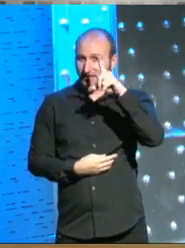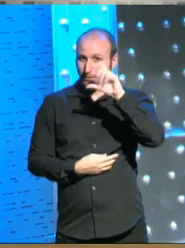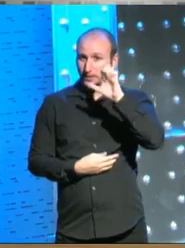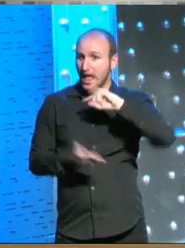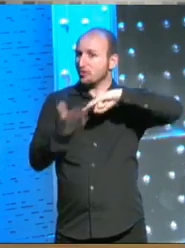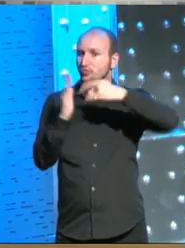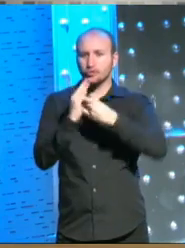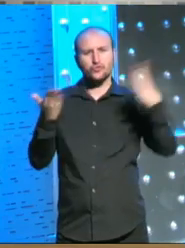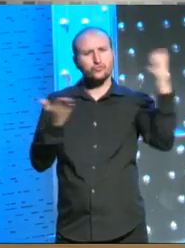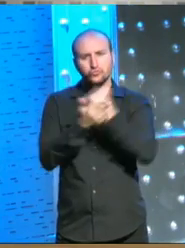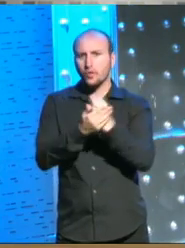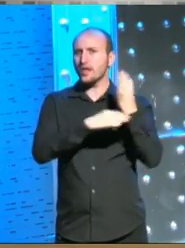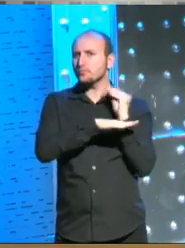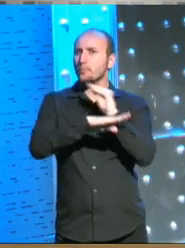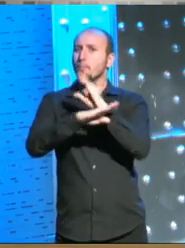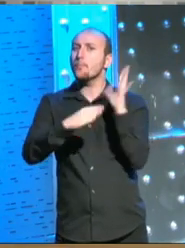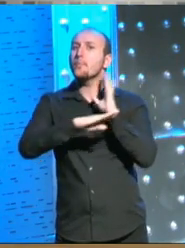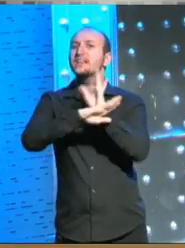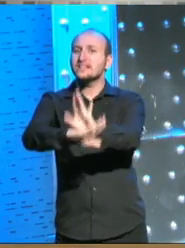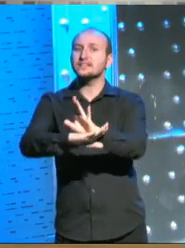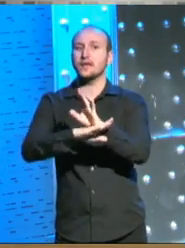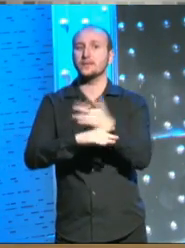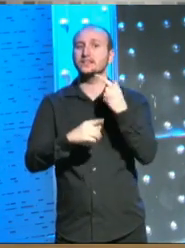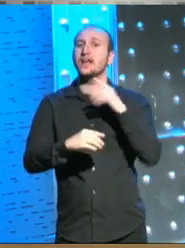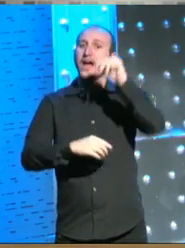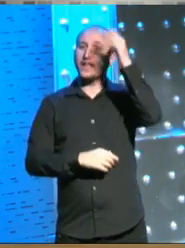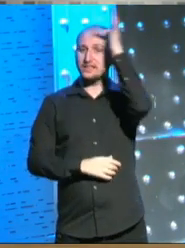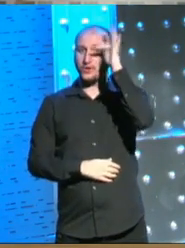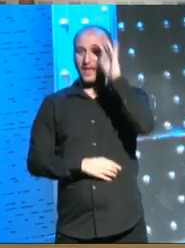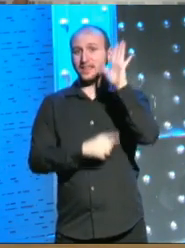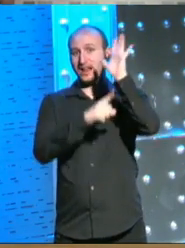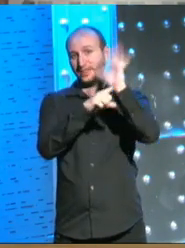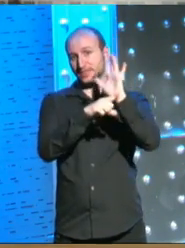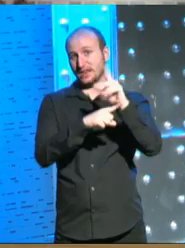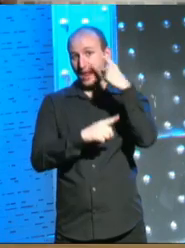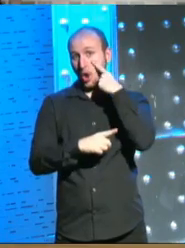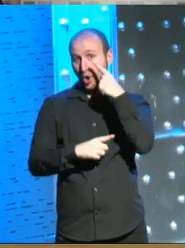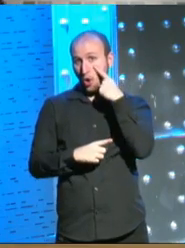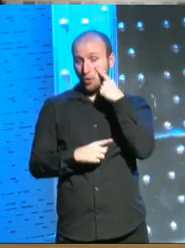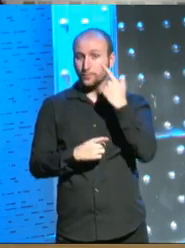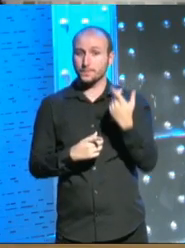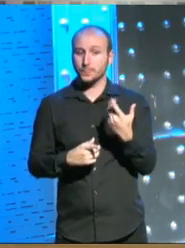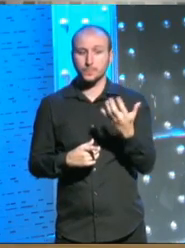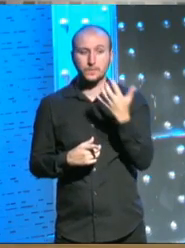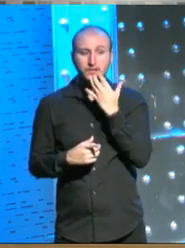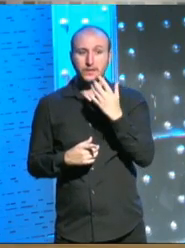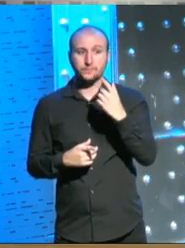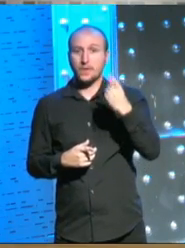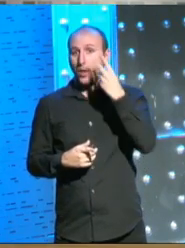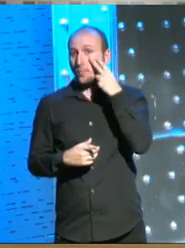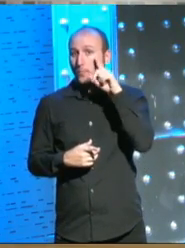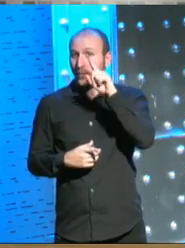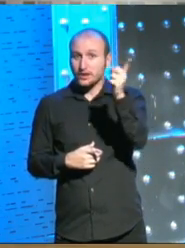etcétera. Y efectivamente, desarrolla la teoría del cine ojo. Y tiene una película emblemática, que si no lo han visto, les recomiendo vivamente que la